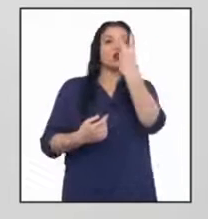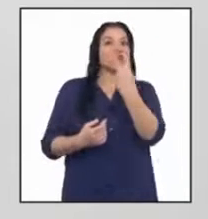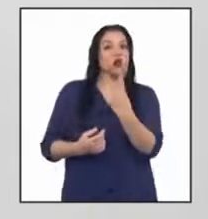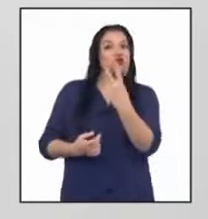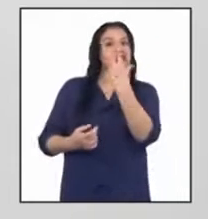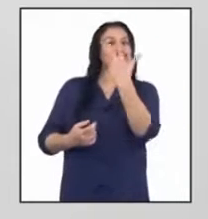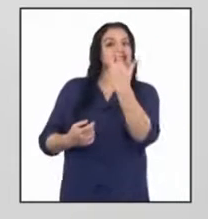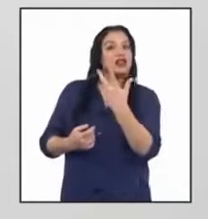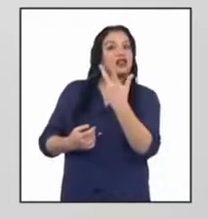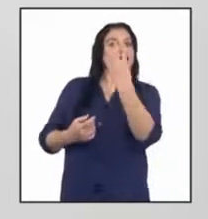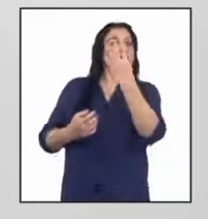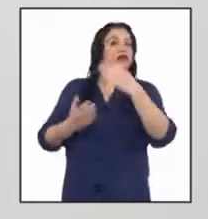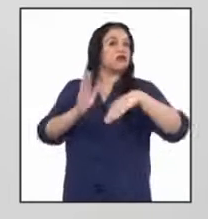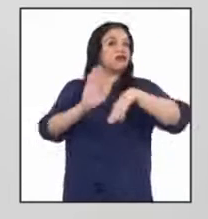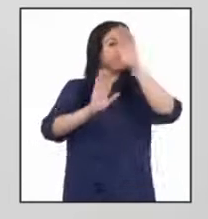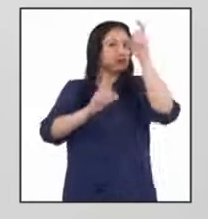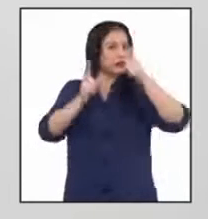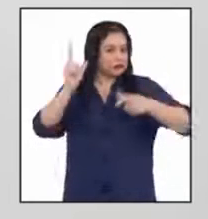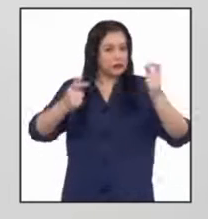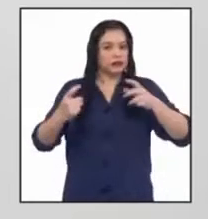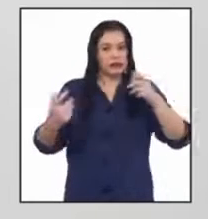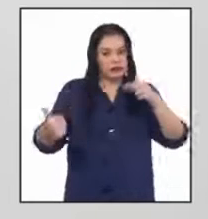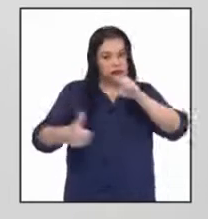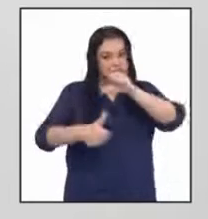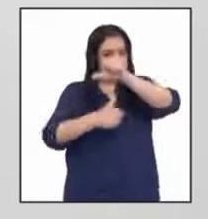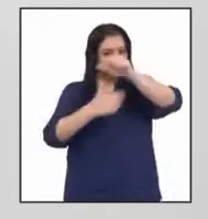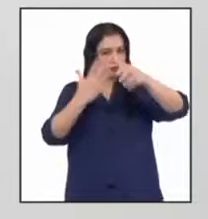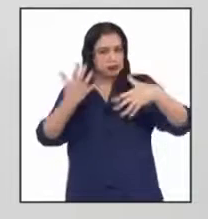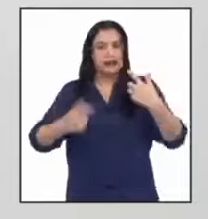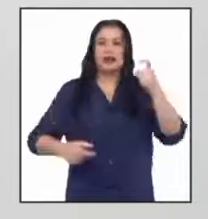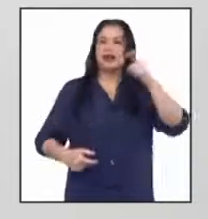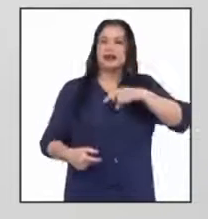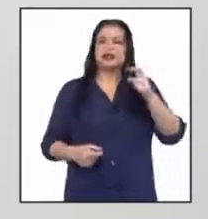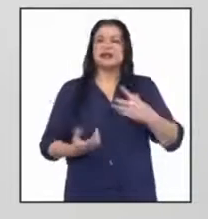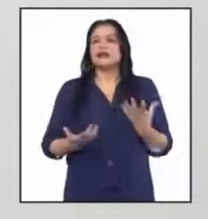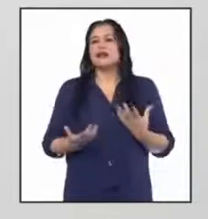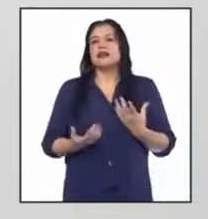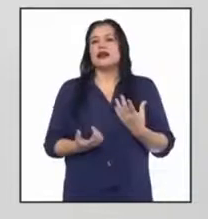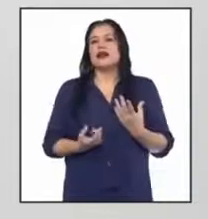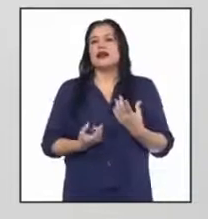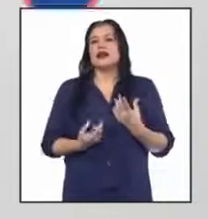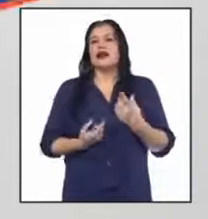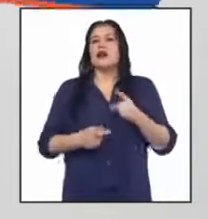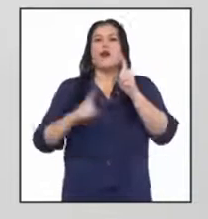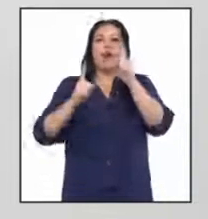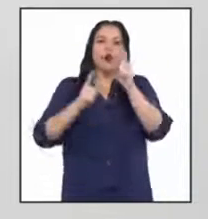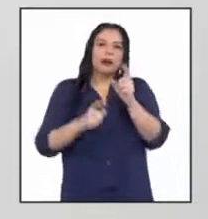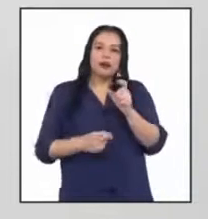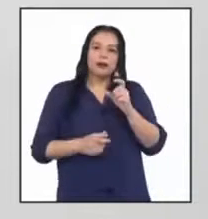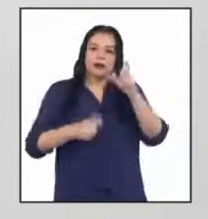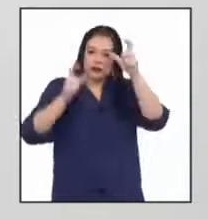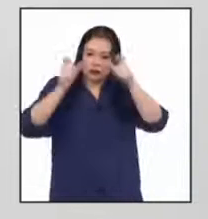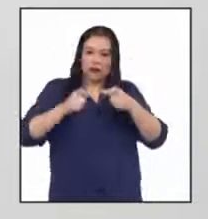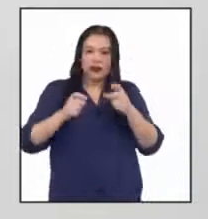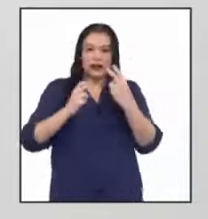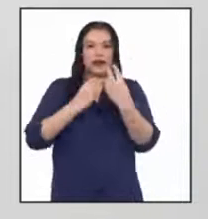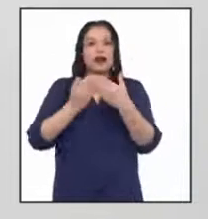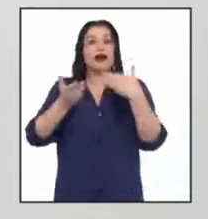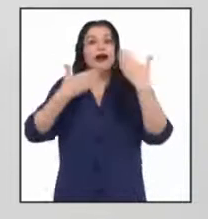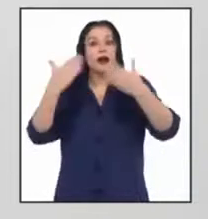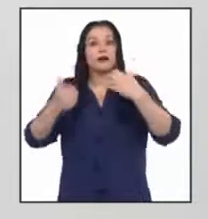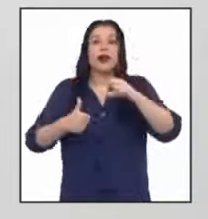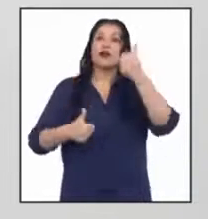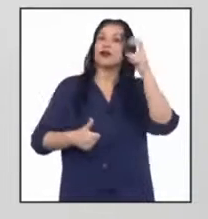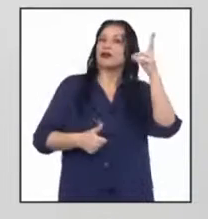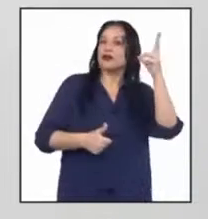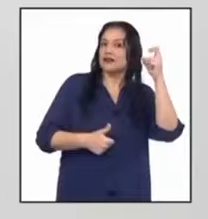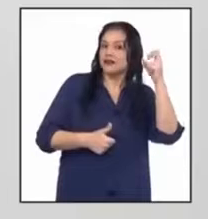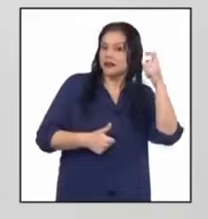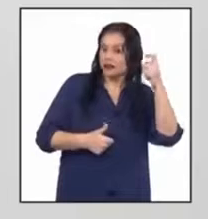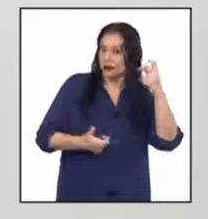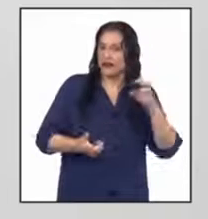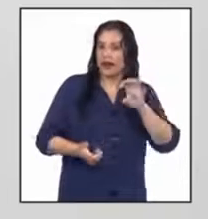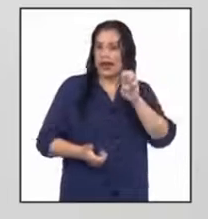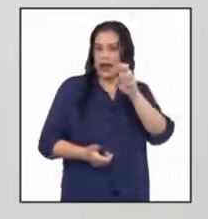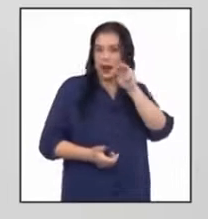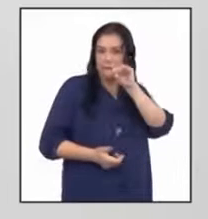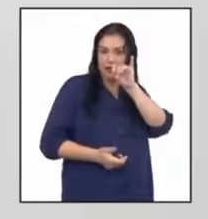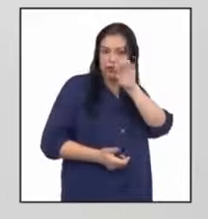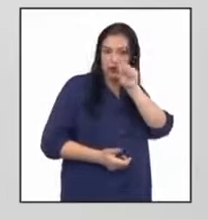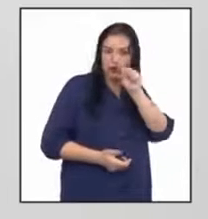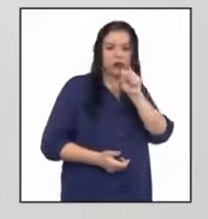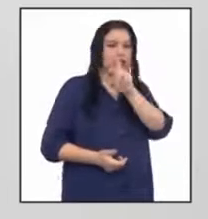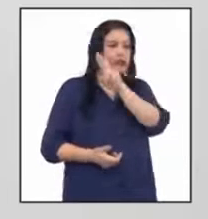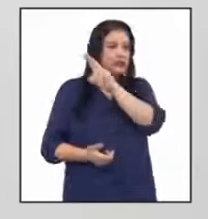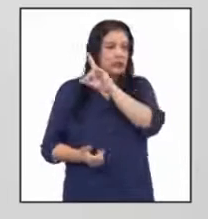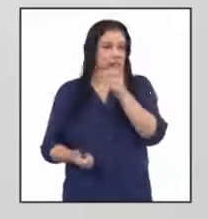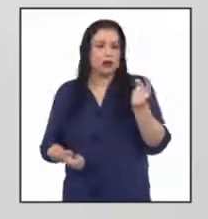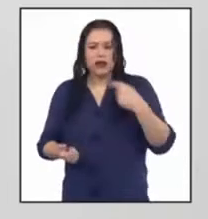más personas, es decir, debe haber como mínimo un emisor y un receptor. Estos no necesariamente se tienen que